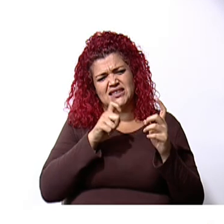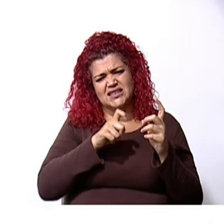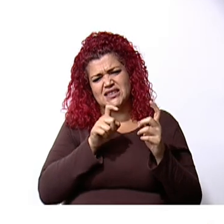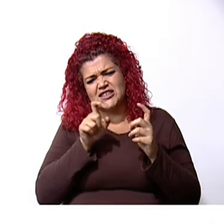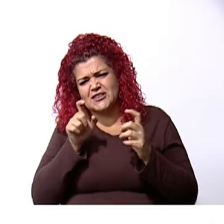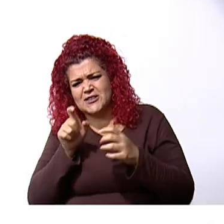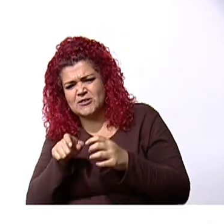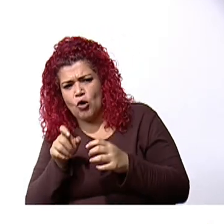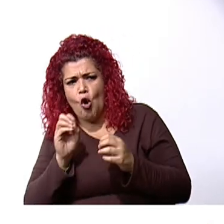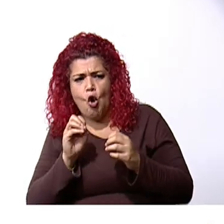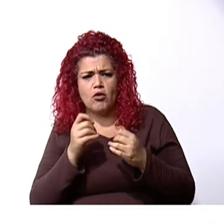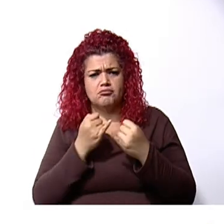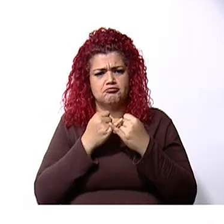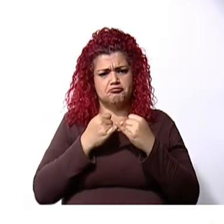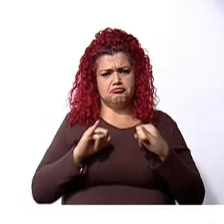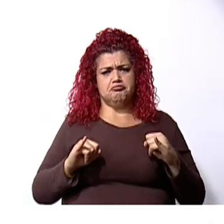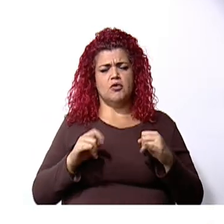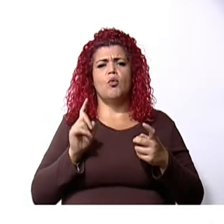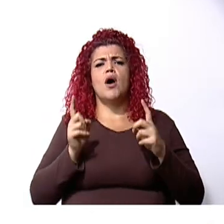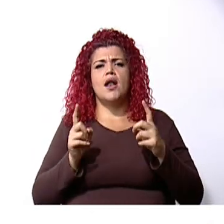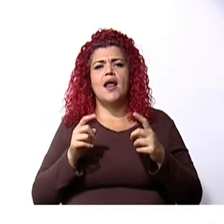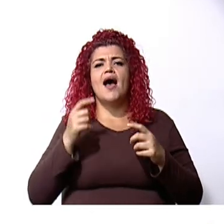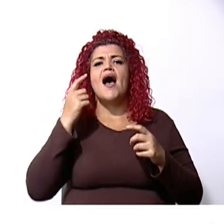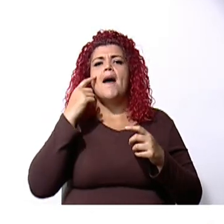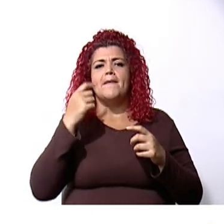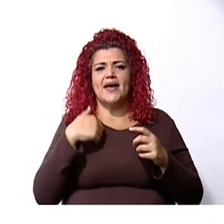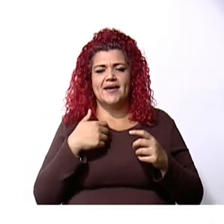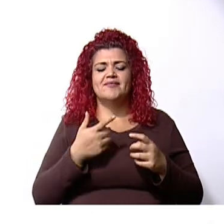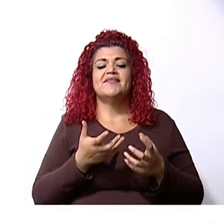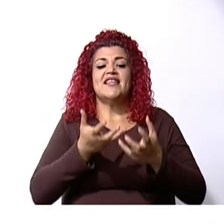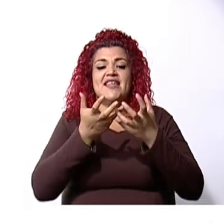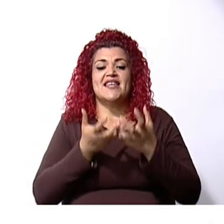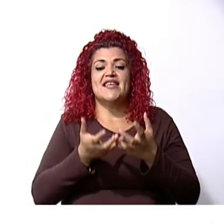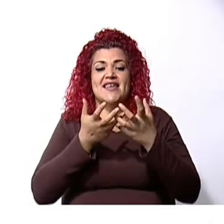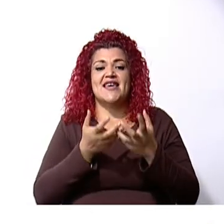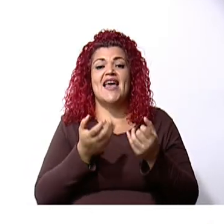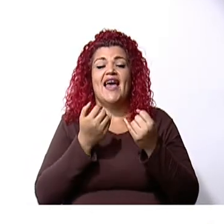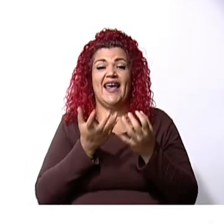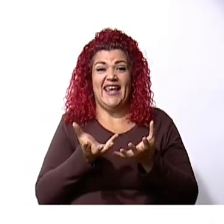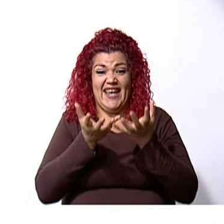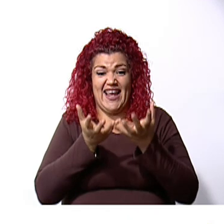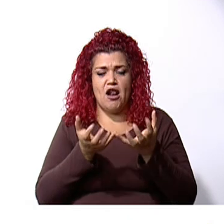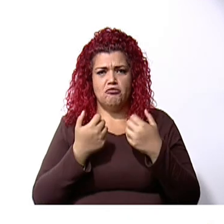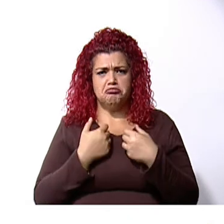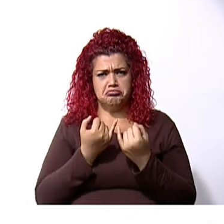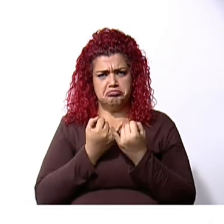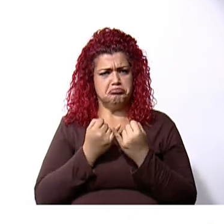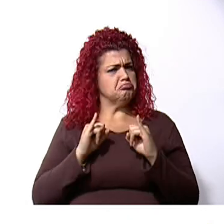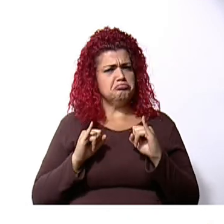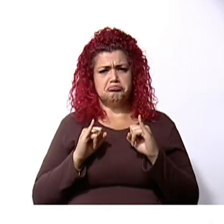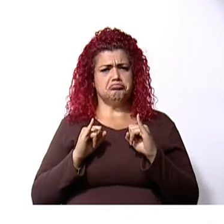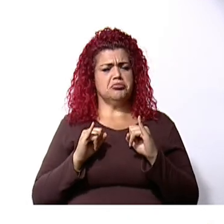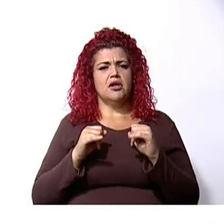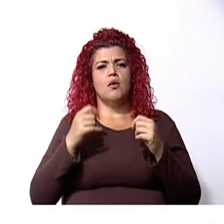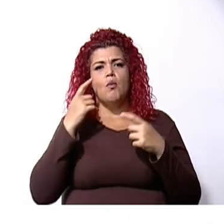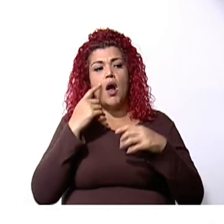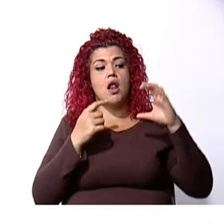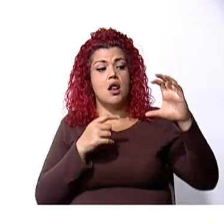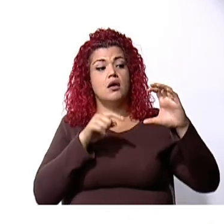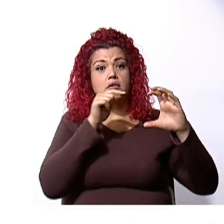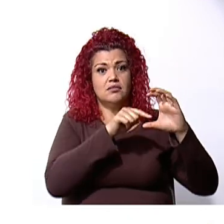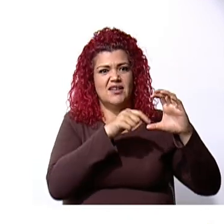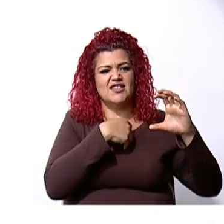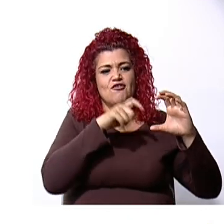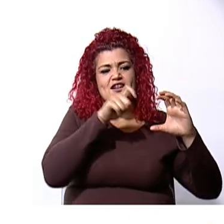variable independiente es la cantidad de kilogramos que compre la persona y la variable dependiente, el costo